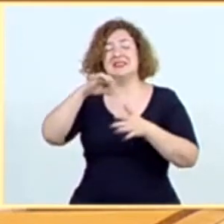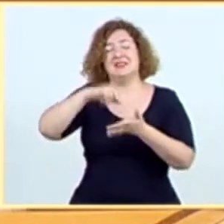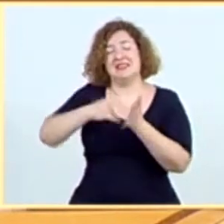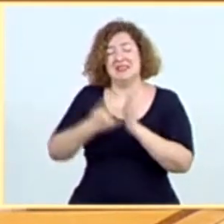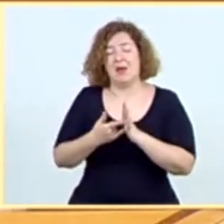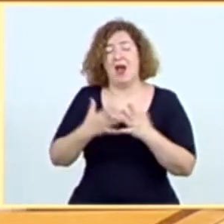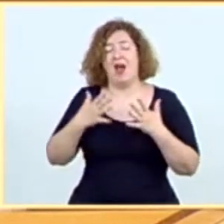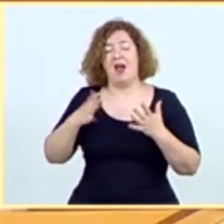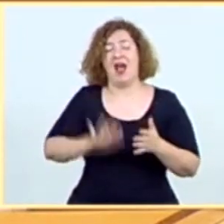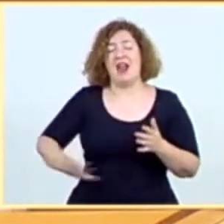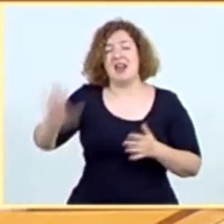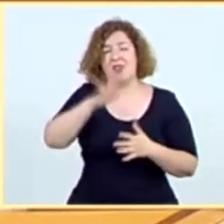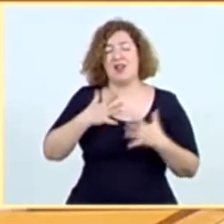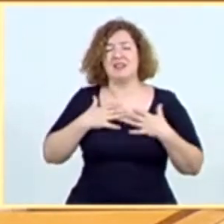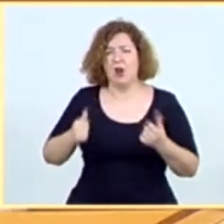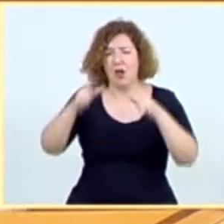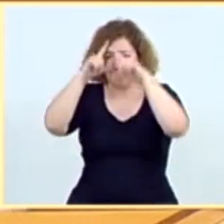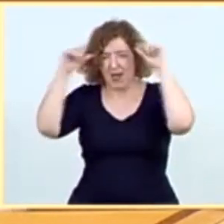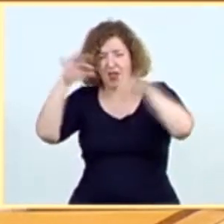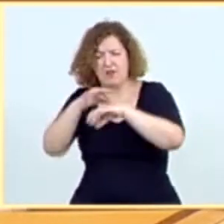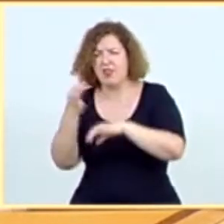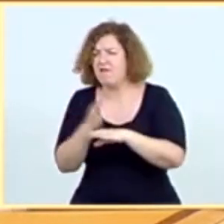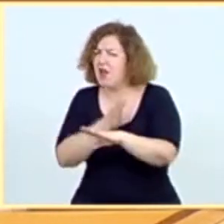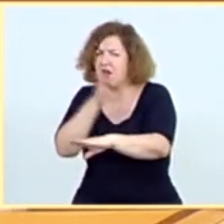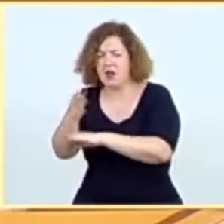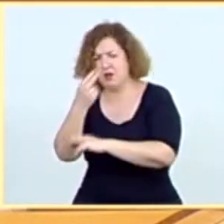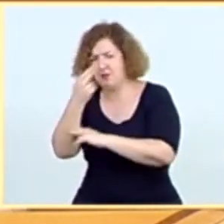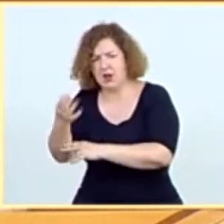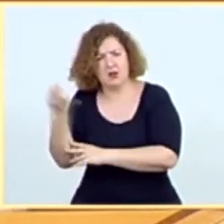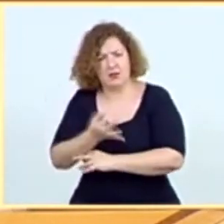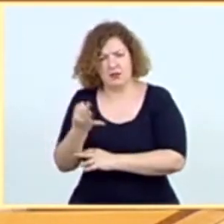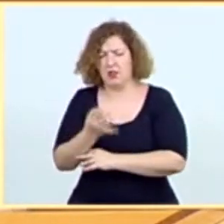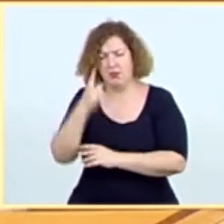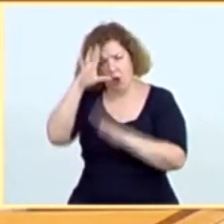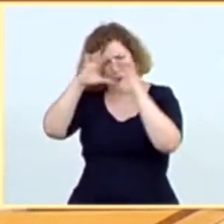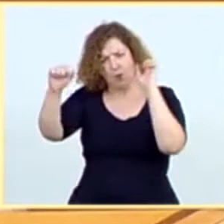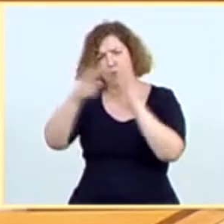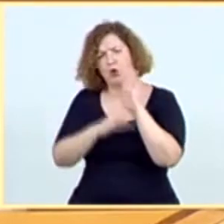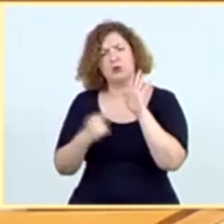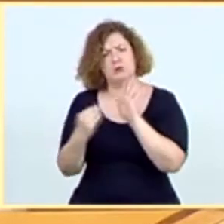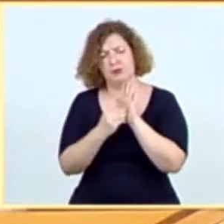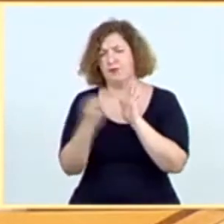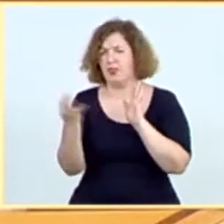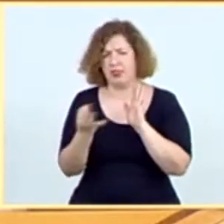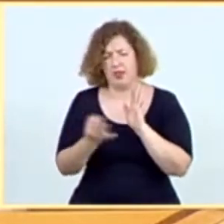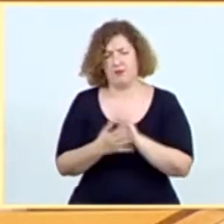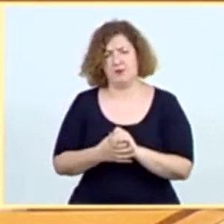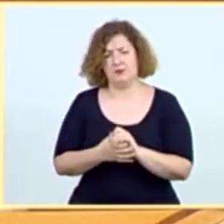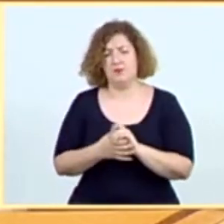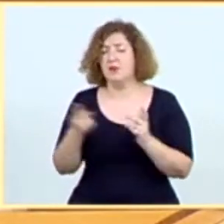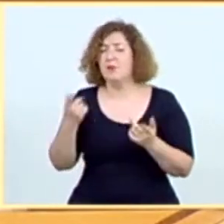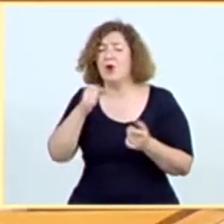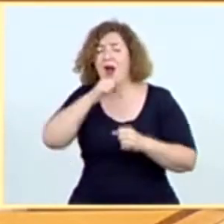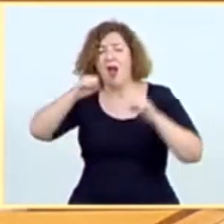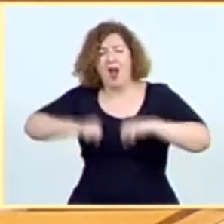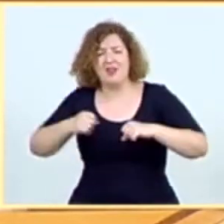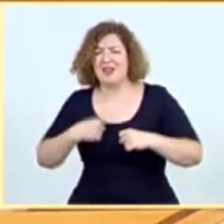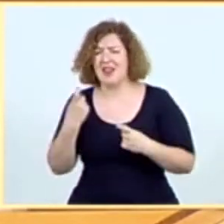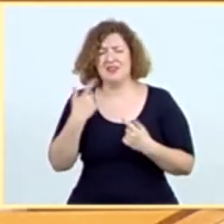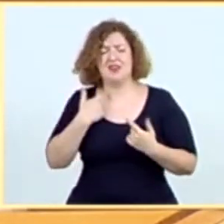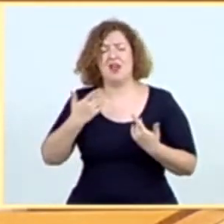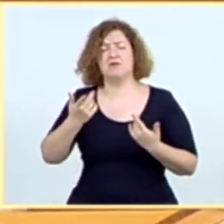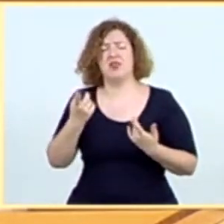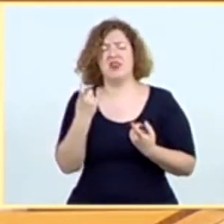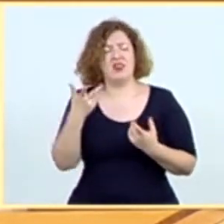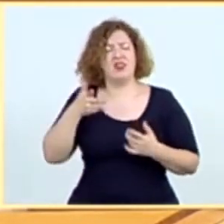Salud tienen la obligación de ir a las residencias a visitarlos, y esto debe estar por protocolo. Todos los ancianos tienen el derecho a recibir asistencia sanitaria